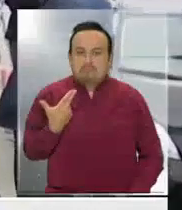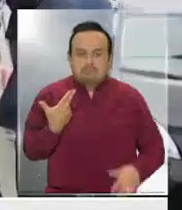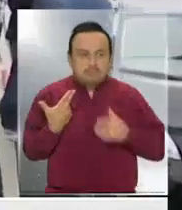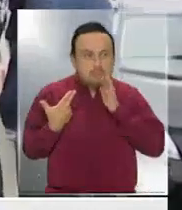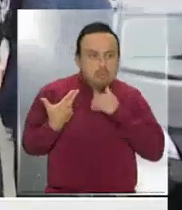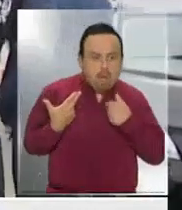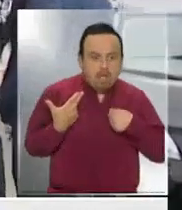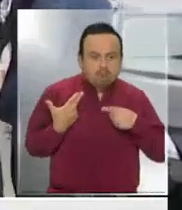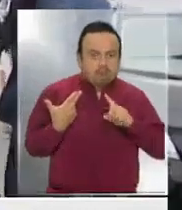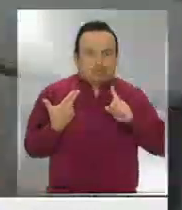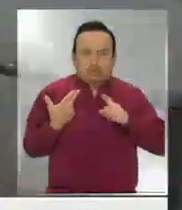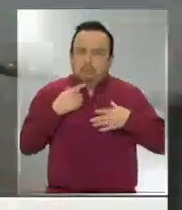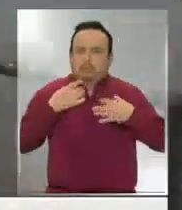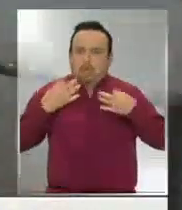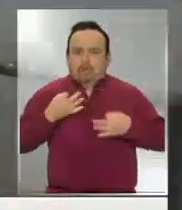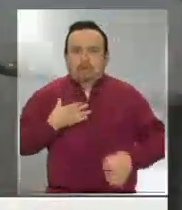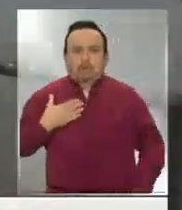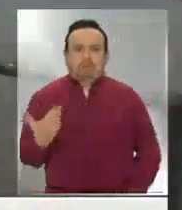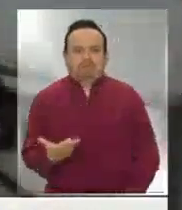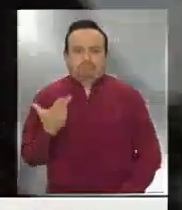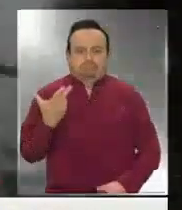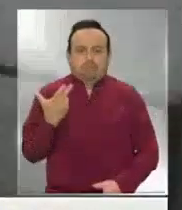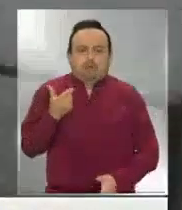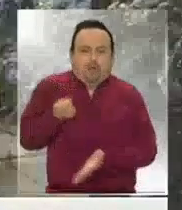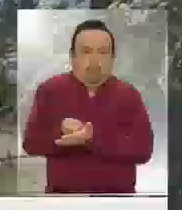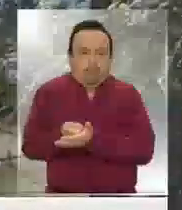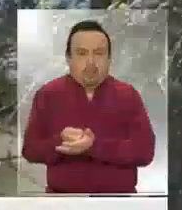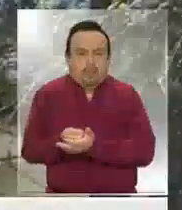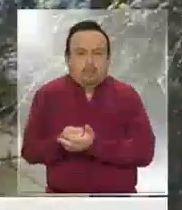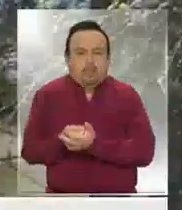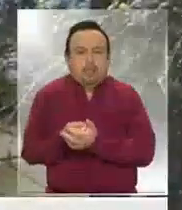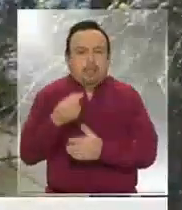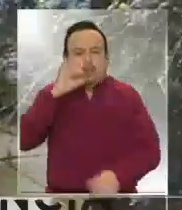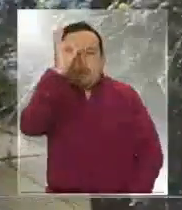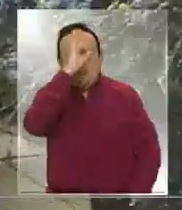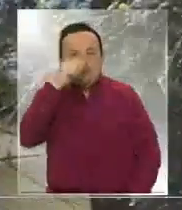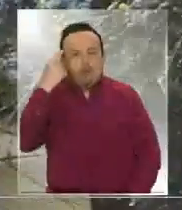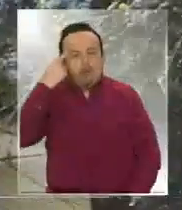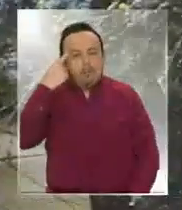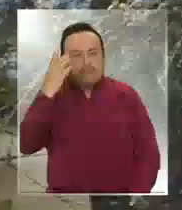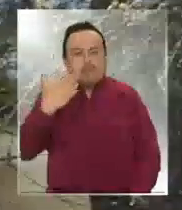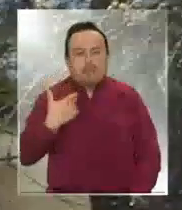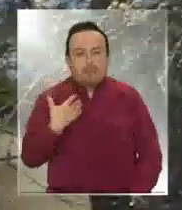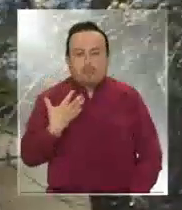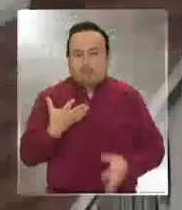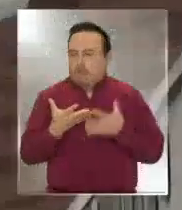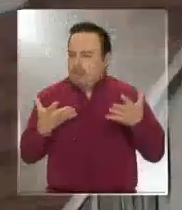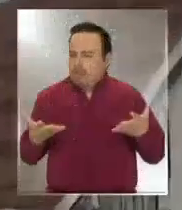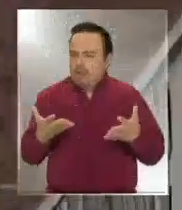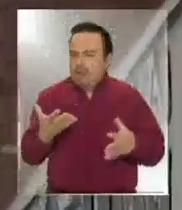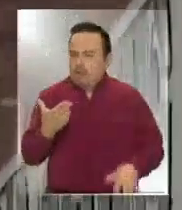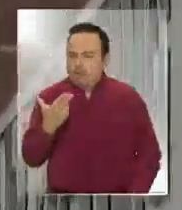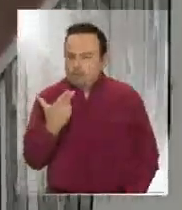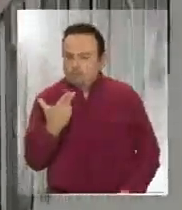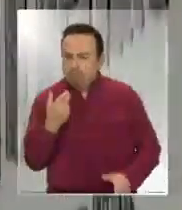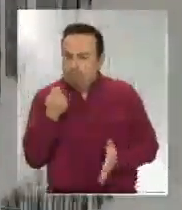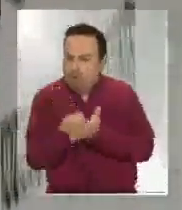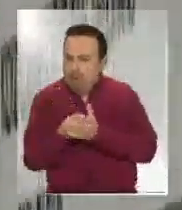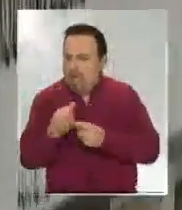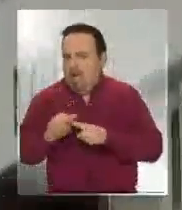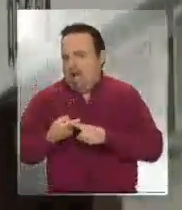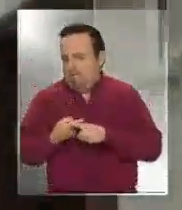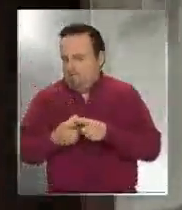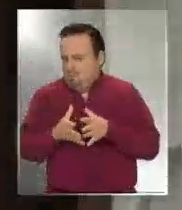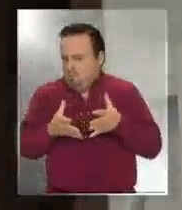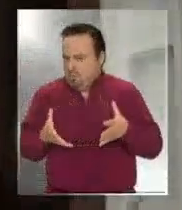tenerla. Hay personas que obviamente lo consideran esto que es un exceso y hay otros que tal